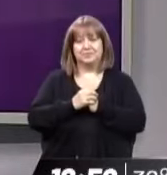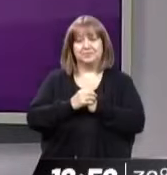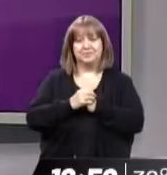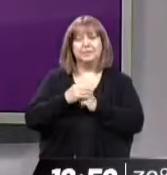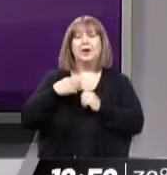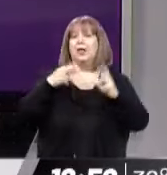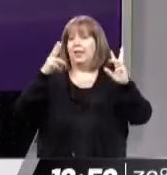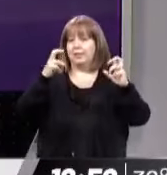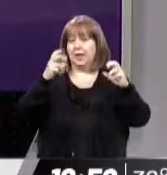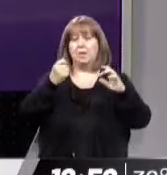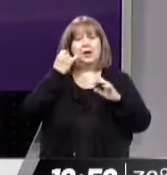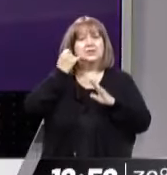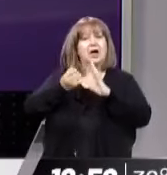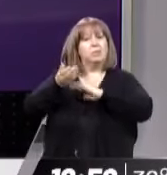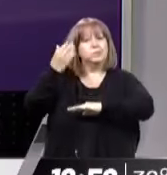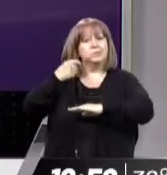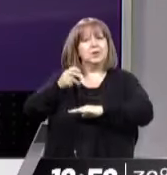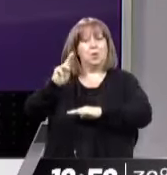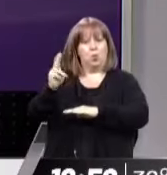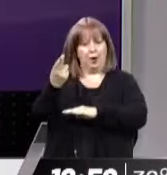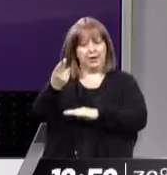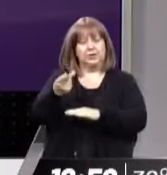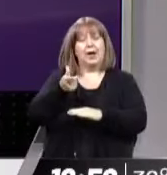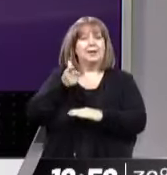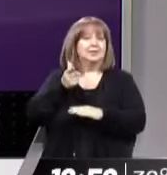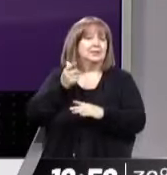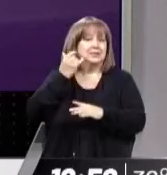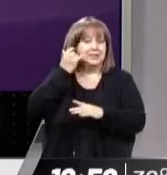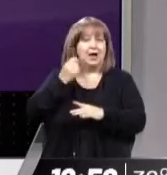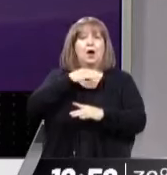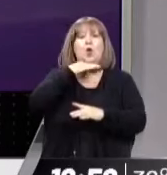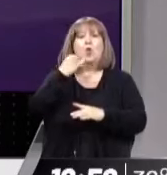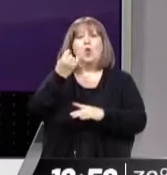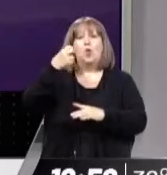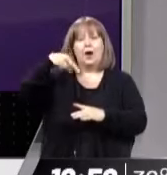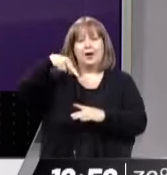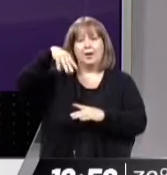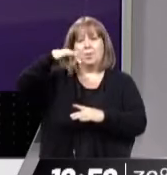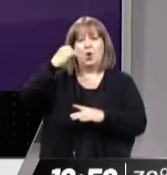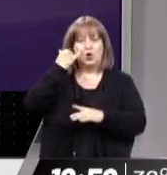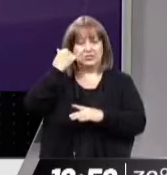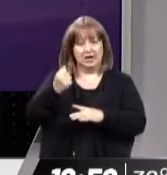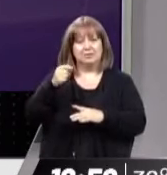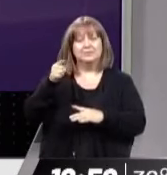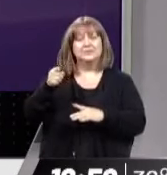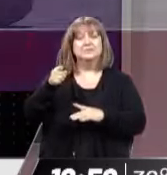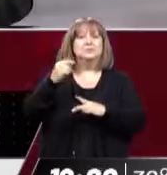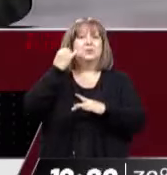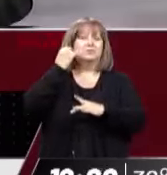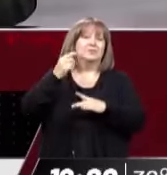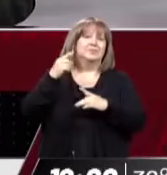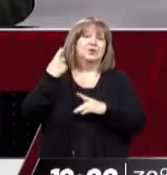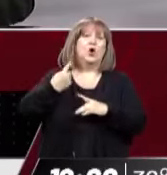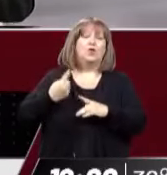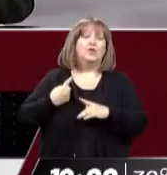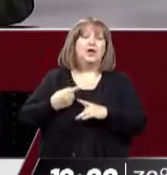Vamos a hablar de un crimen que ha sido emblemático para la provincia y es el asesinato de Juan Carlos Moya, el famoso crimen del carpintero, Sofía,